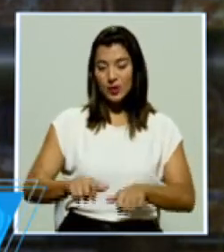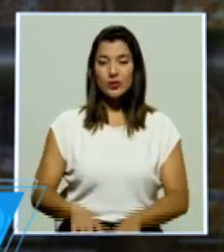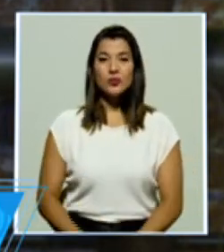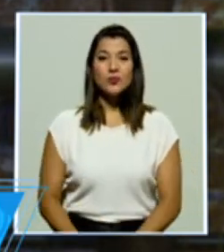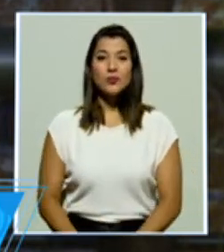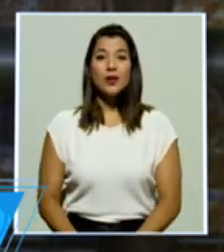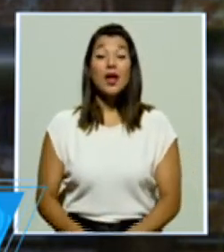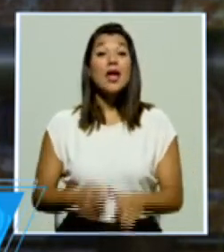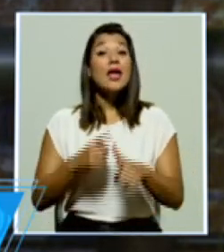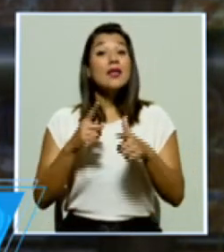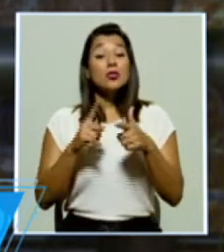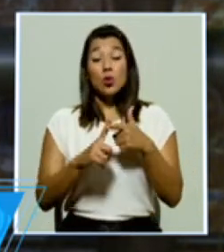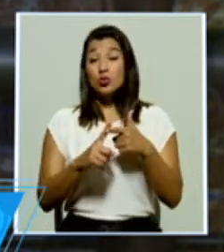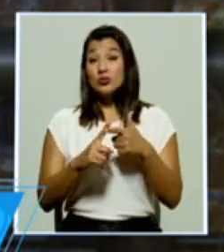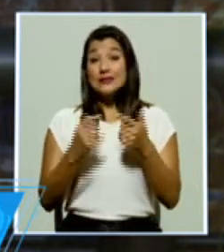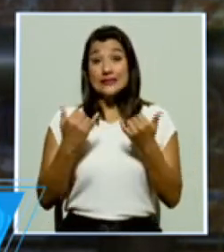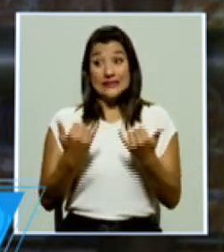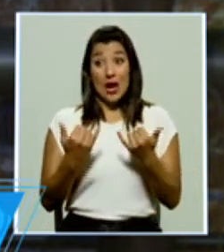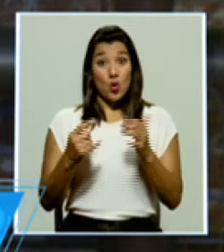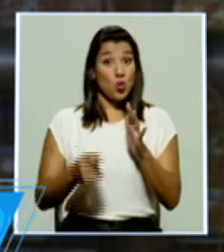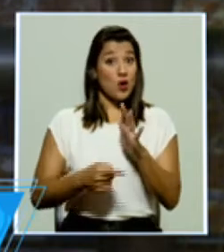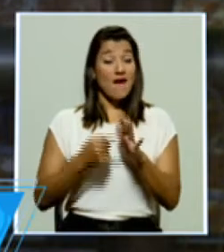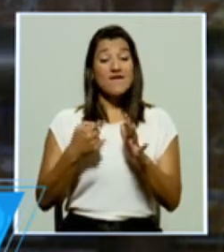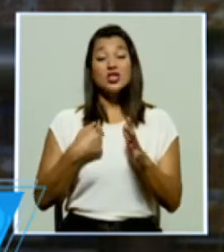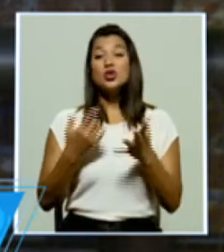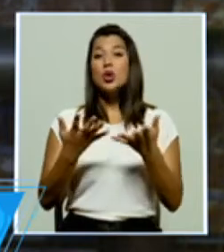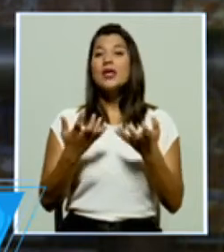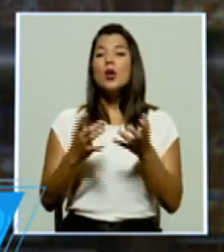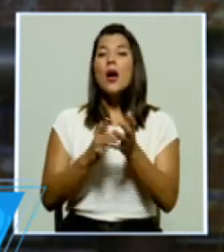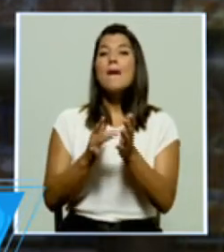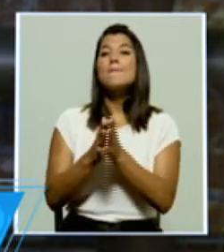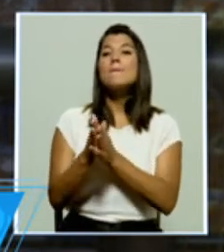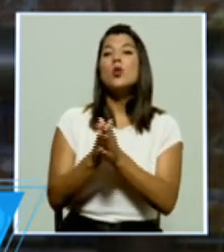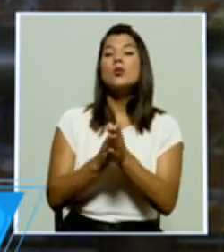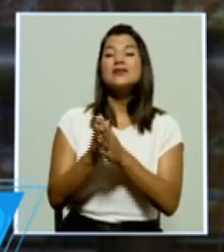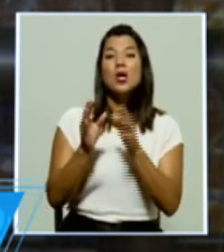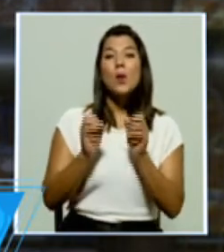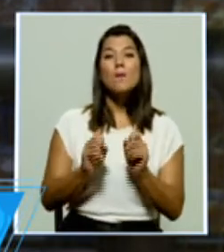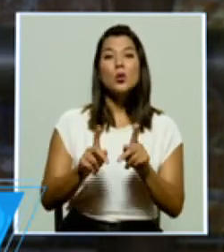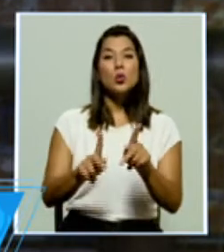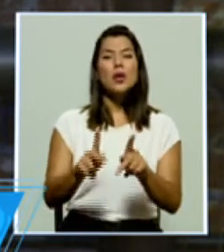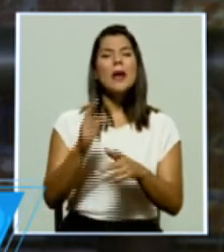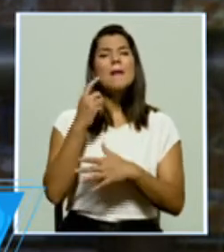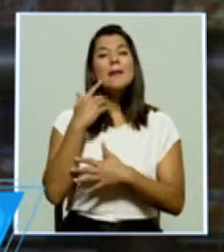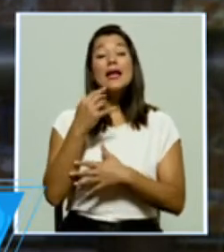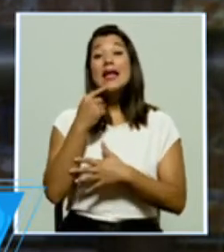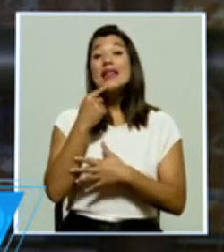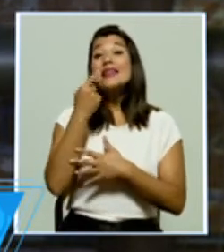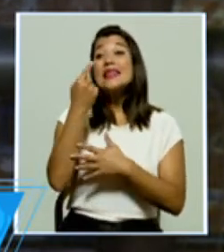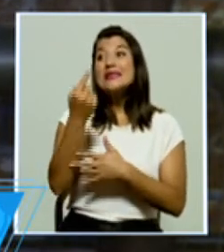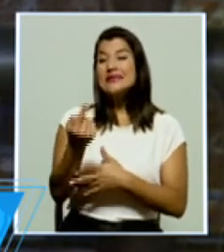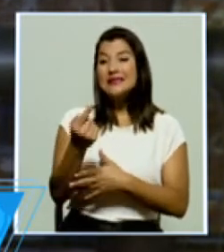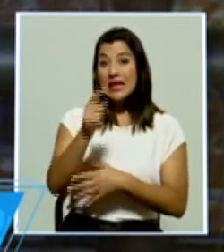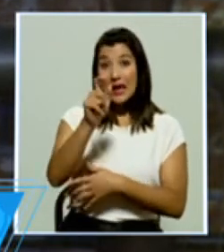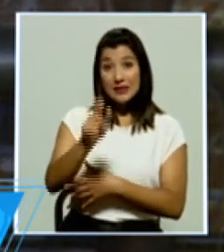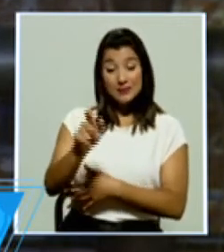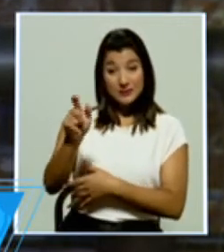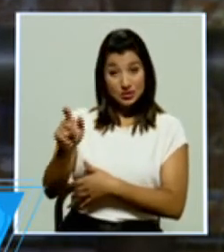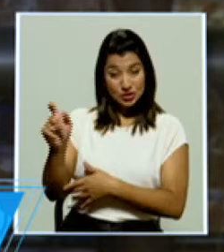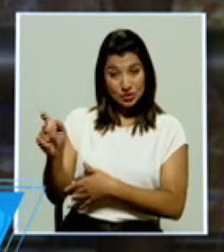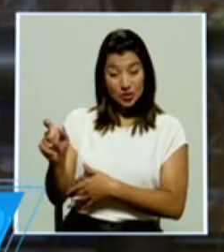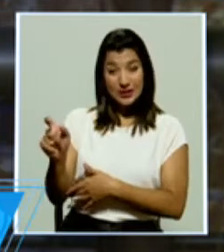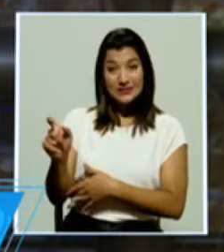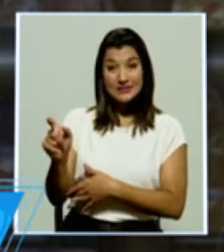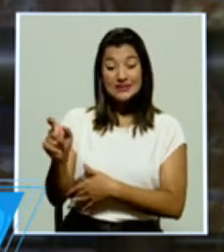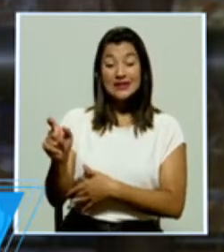Así que de una vez aprovecho la oportunidad para decirle a la opinión pública